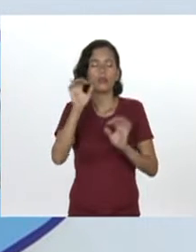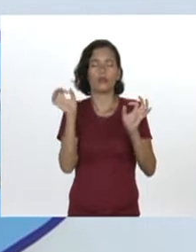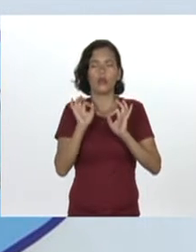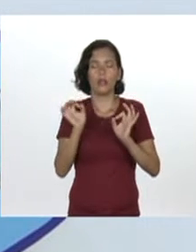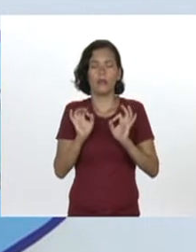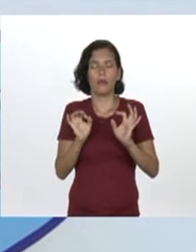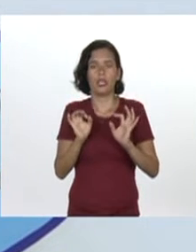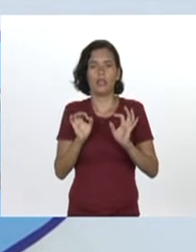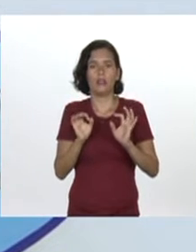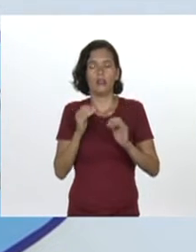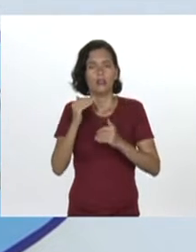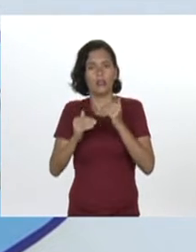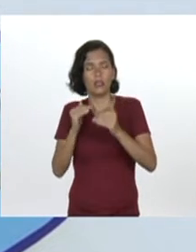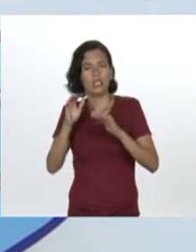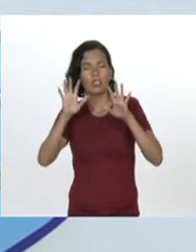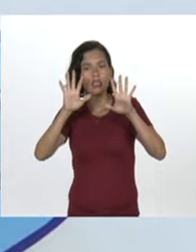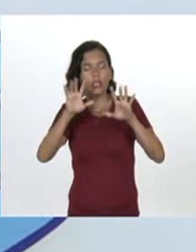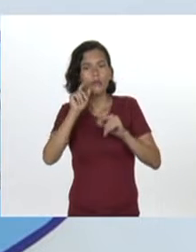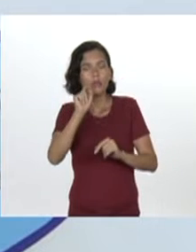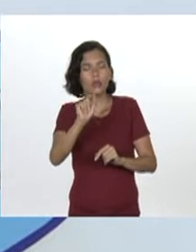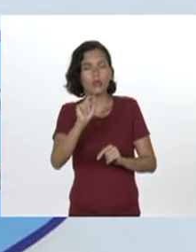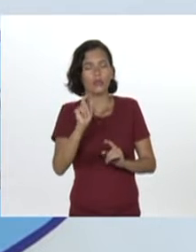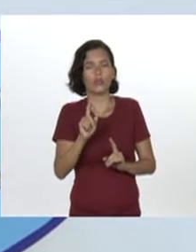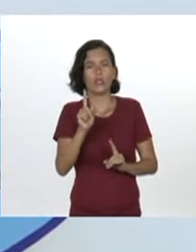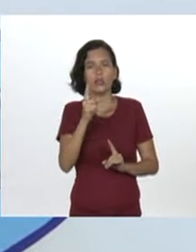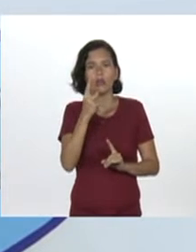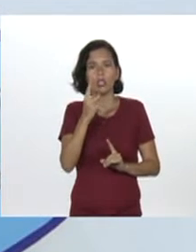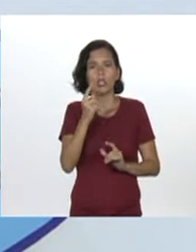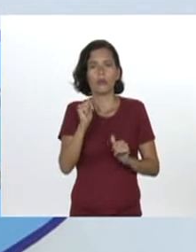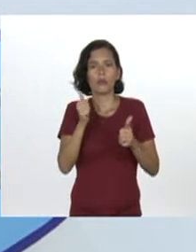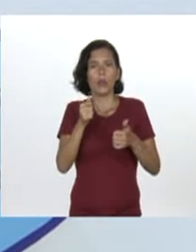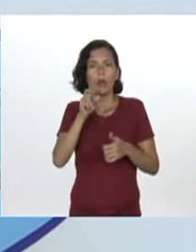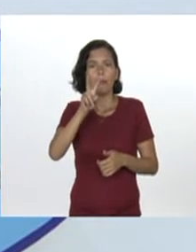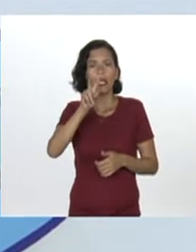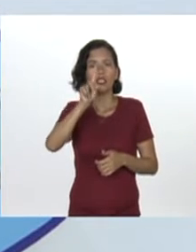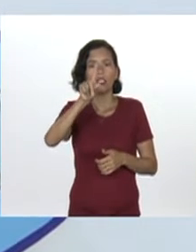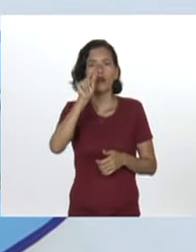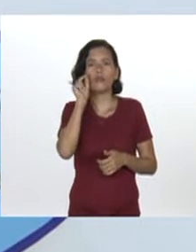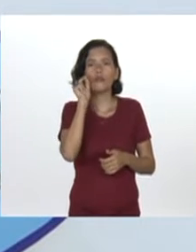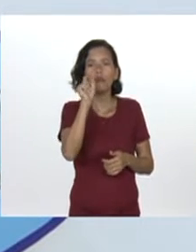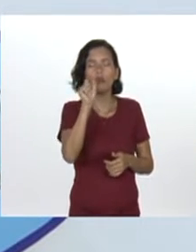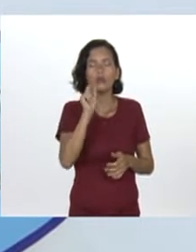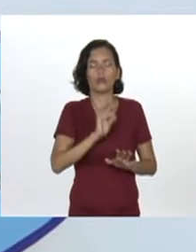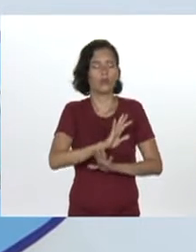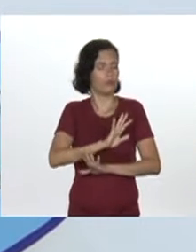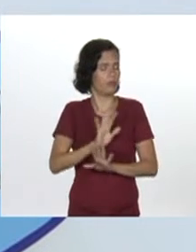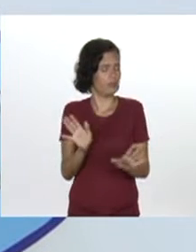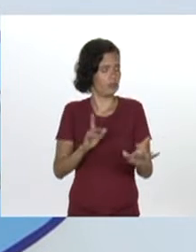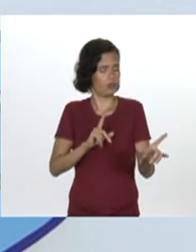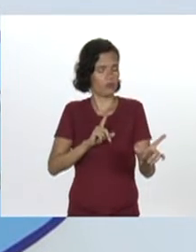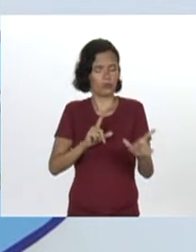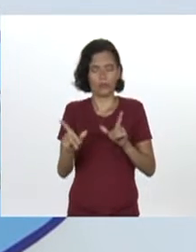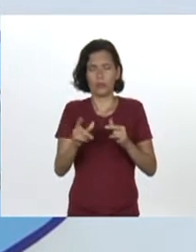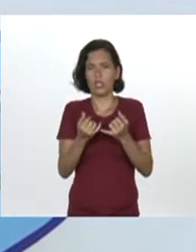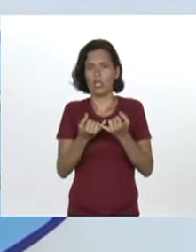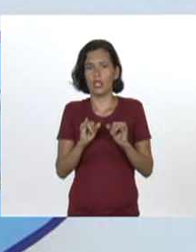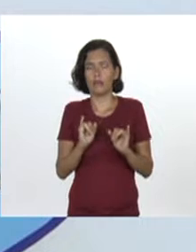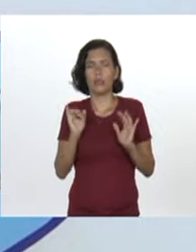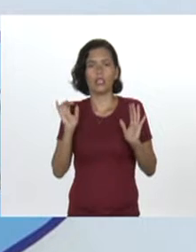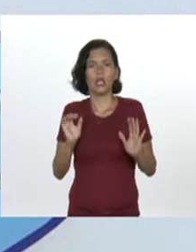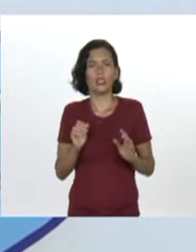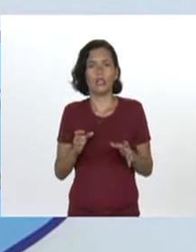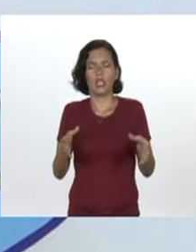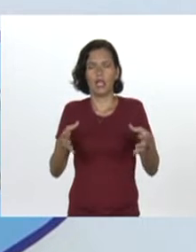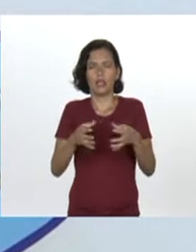estos 10 minutos, si hay alguien que llega primero a los 21 puntos, automáticamente el juego culmina y tenemos el